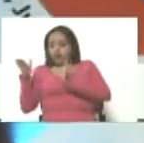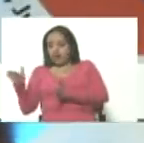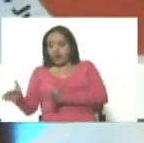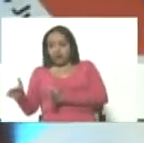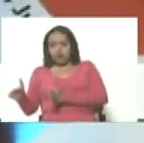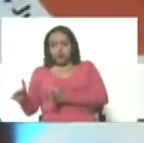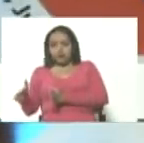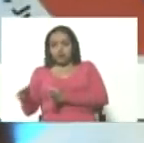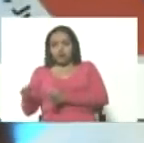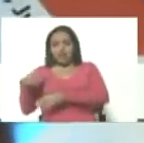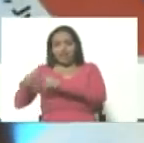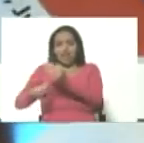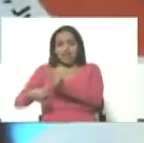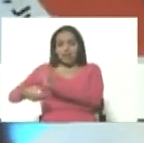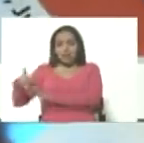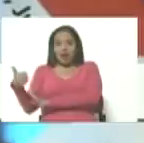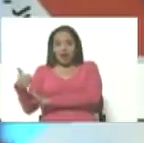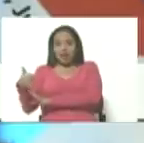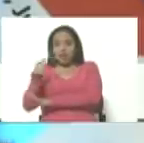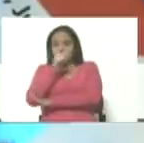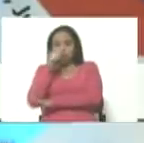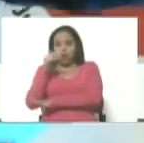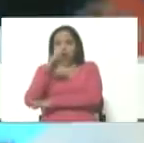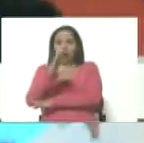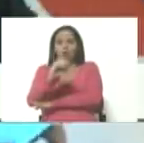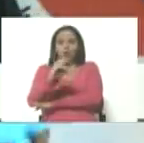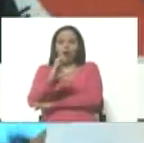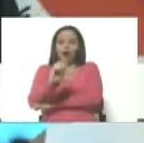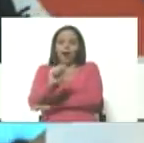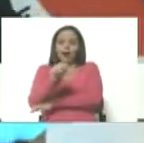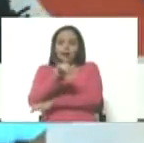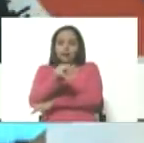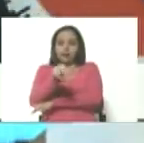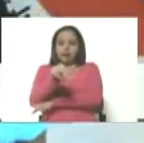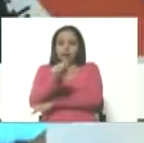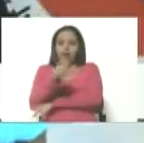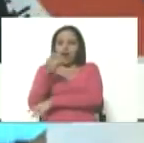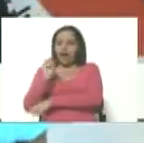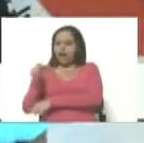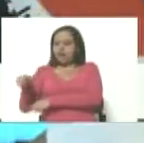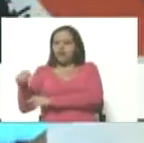del mayor productor de cocaína del mundo, que es Colombia,